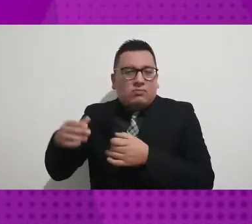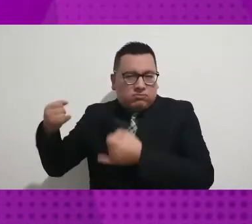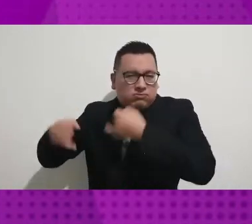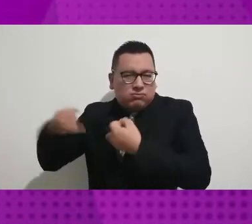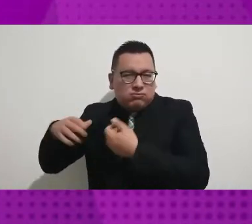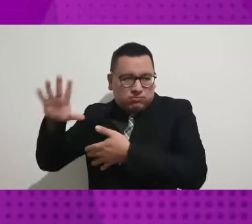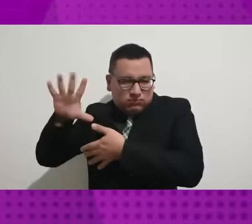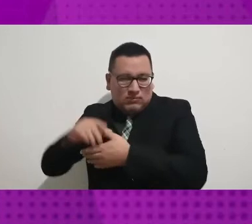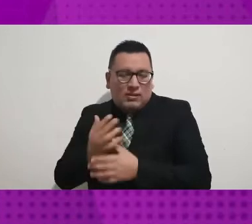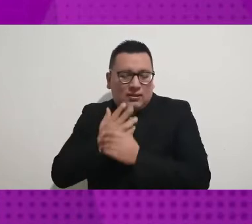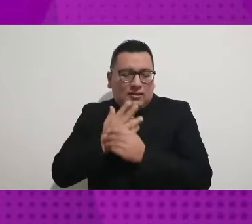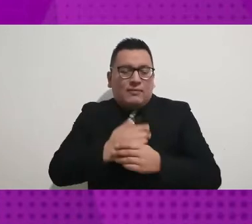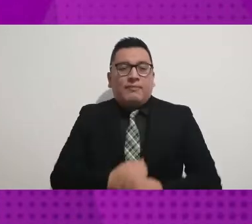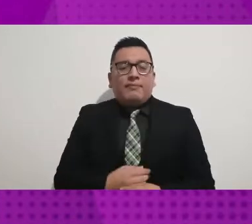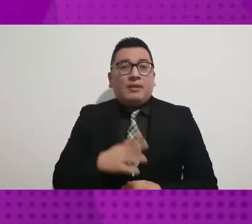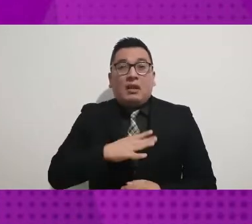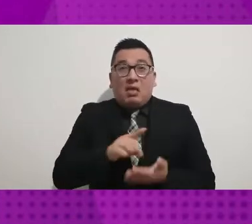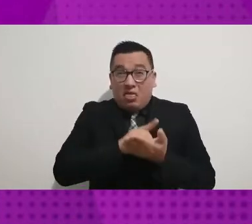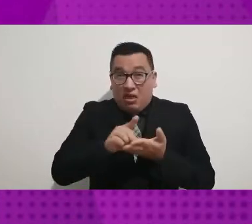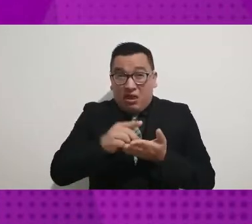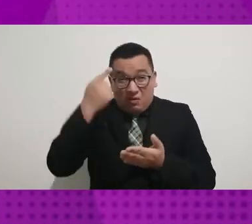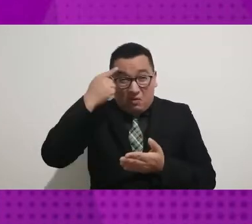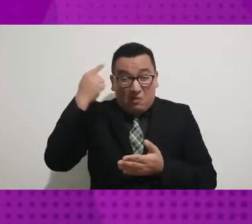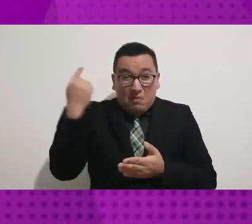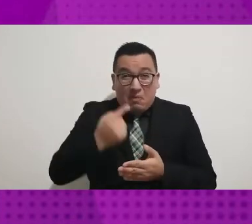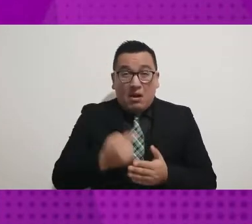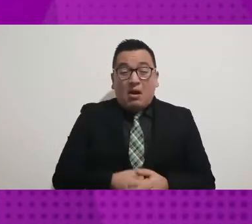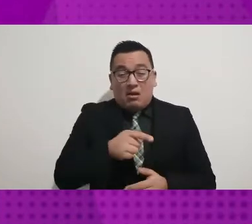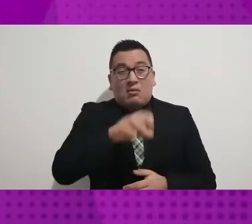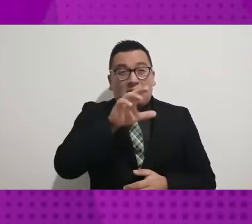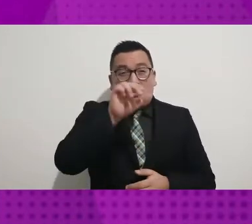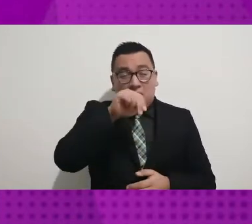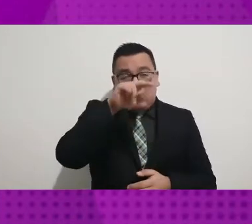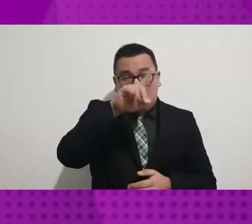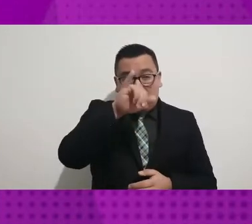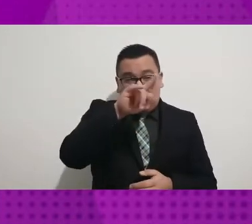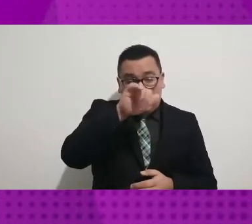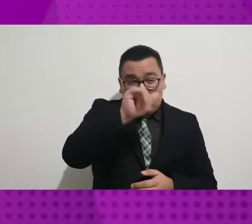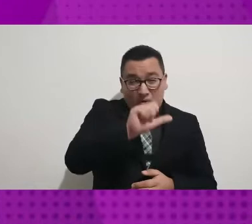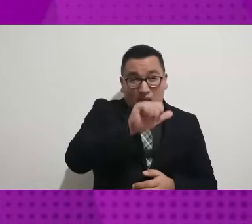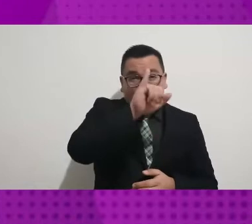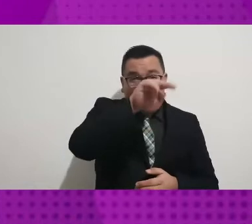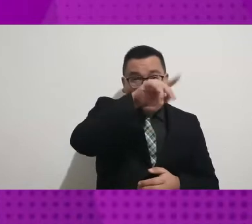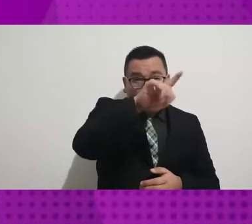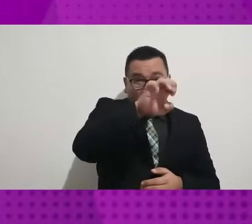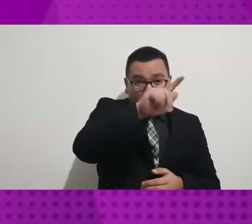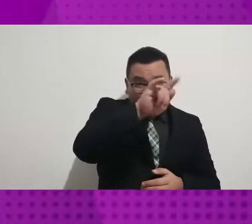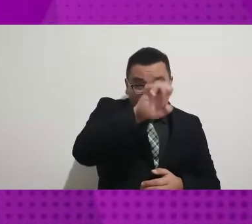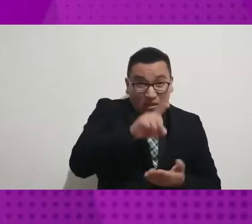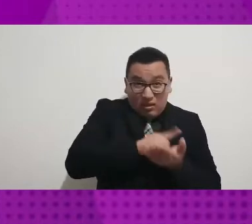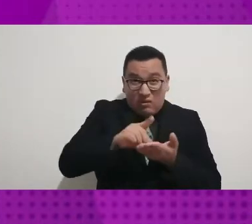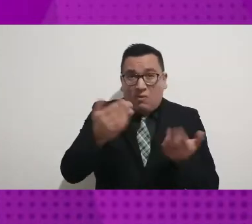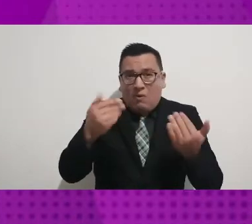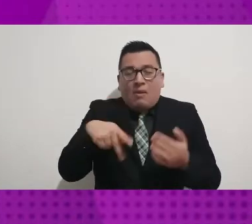Corte Interamericana fue muy clara en decir que no había un derecho a la candidatura independiente, pero también dijo que si cada país